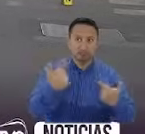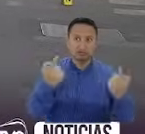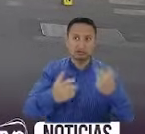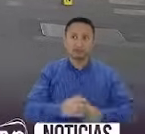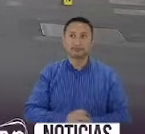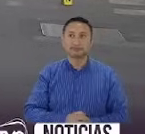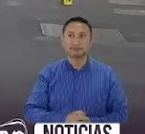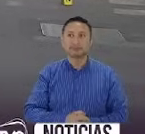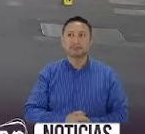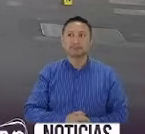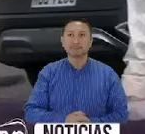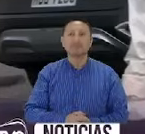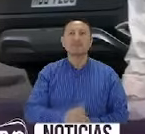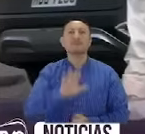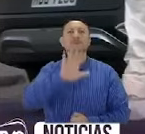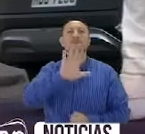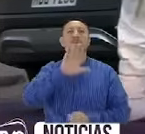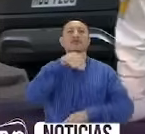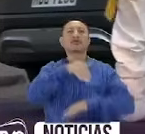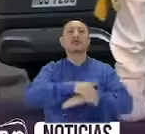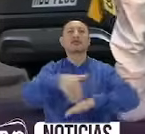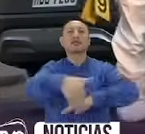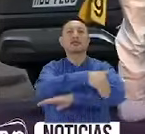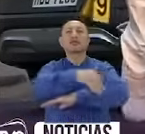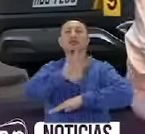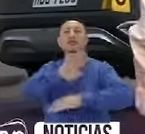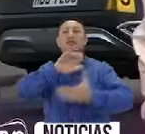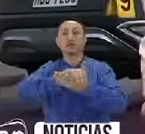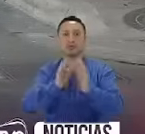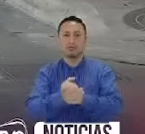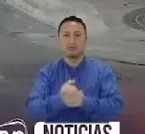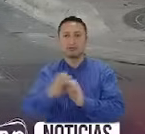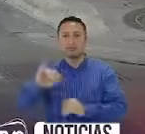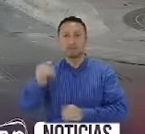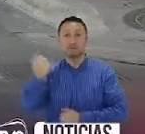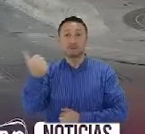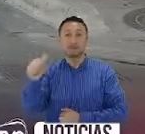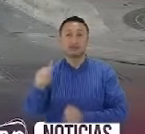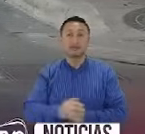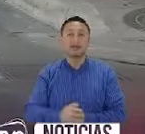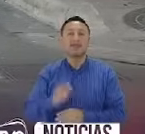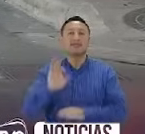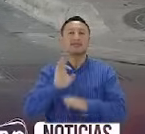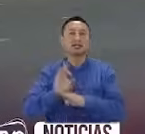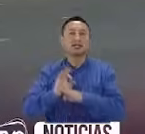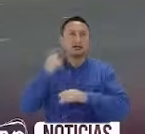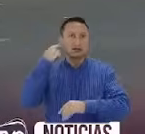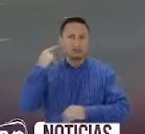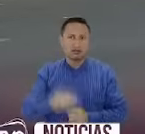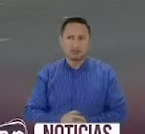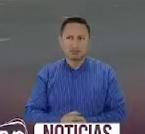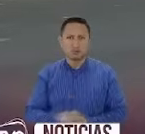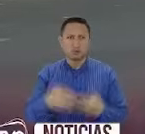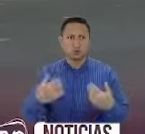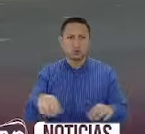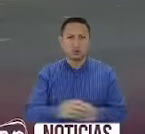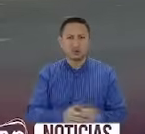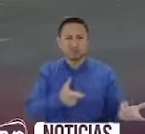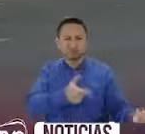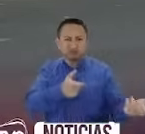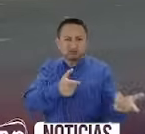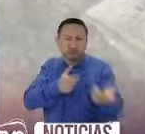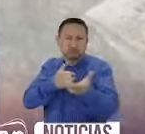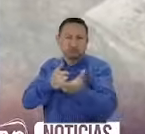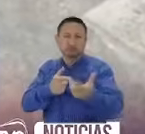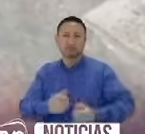las 17 horas en la avenida 4 de noviembre, calle J10. Testigos escucharon una ráfaga de disparos en contra de las víctimas. Sí,